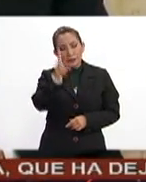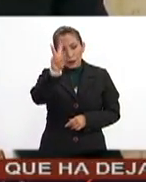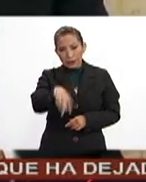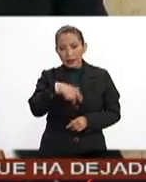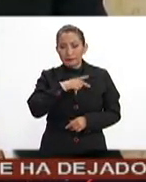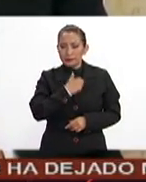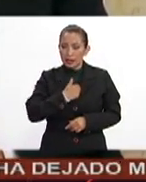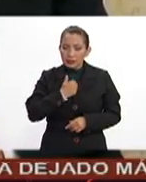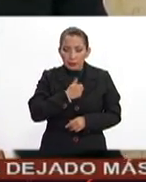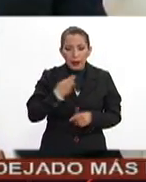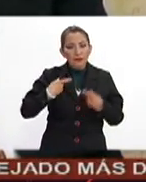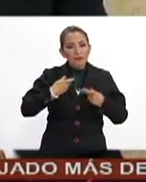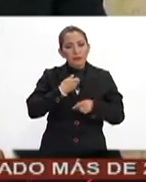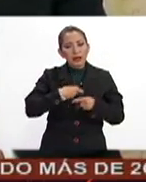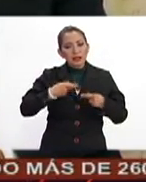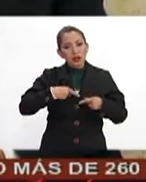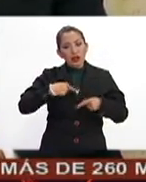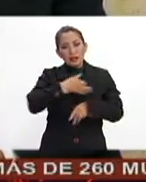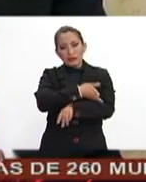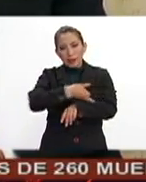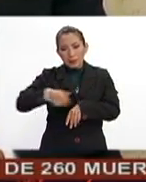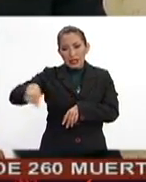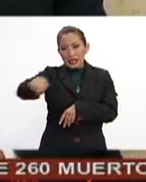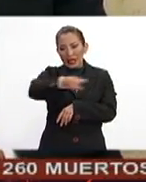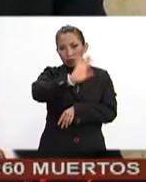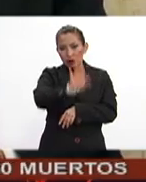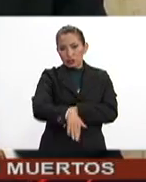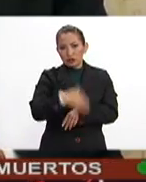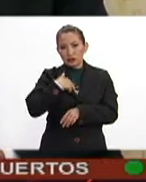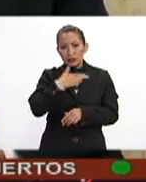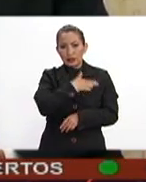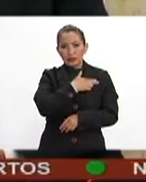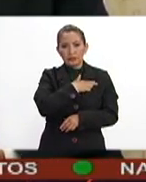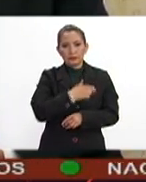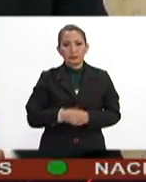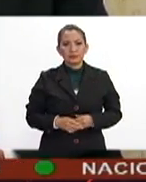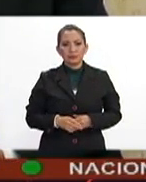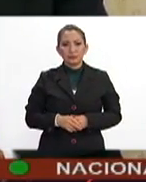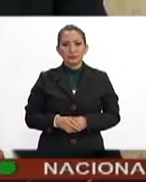sinceras condolencias a las familias de los fallecidos y heridos.